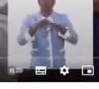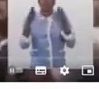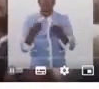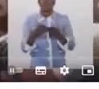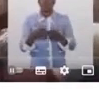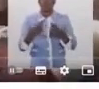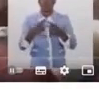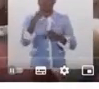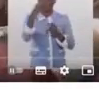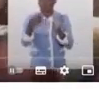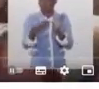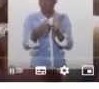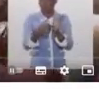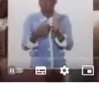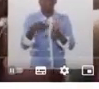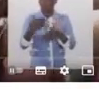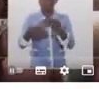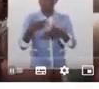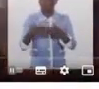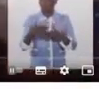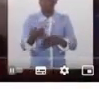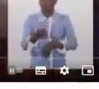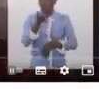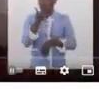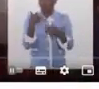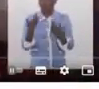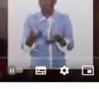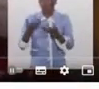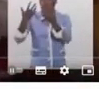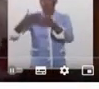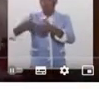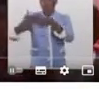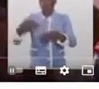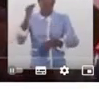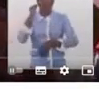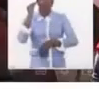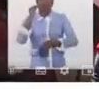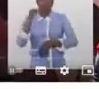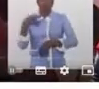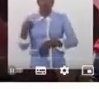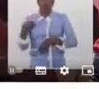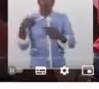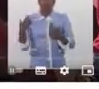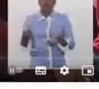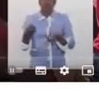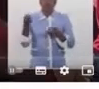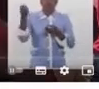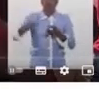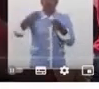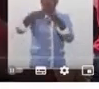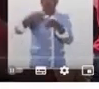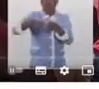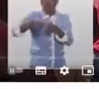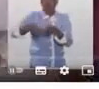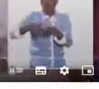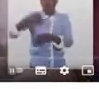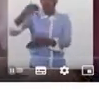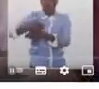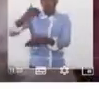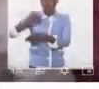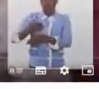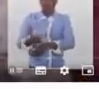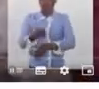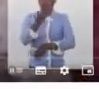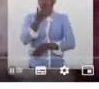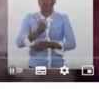Mira la señora de atrás. ¿Yo? La gente está como anicruzada, si tienes toda razón. Uh-huh. Este chivo. Y esta